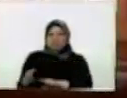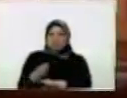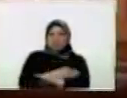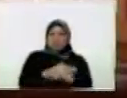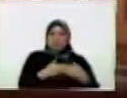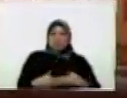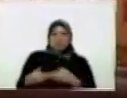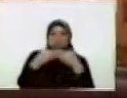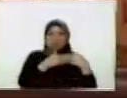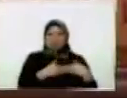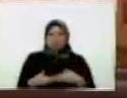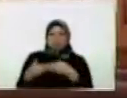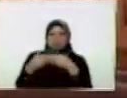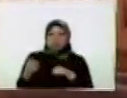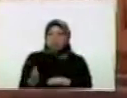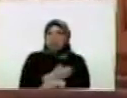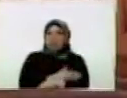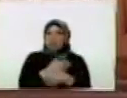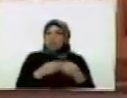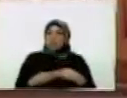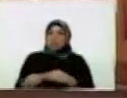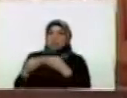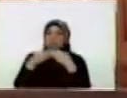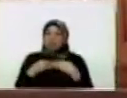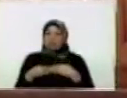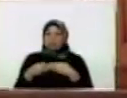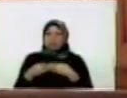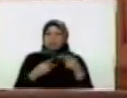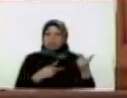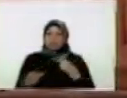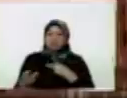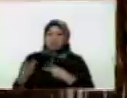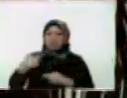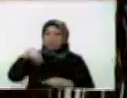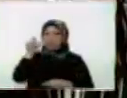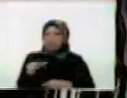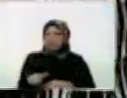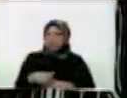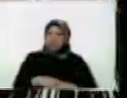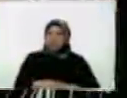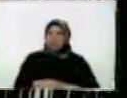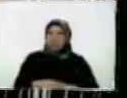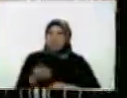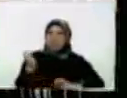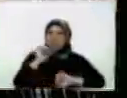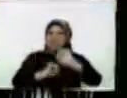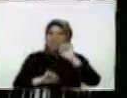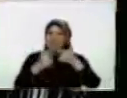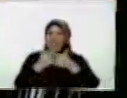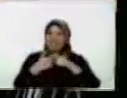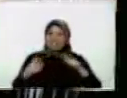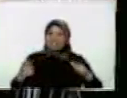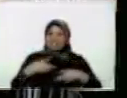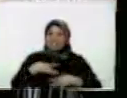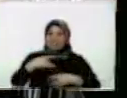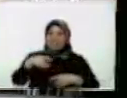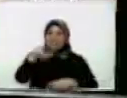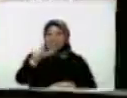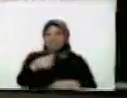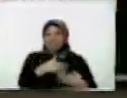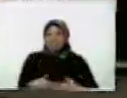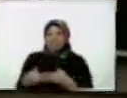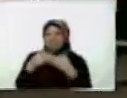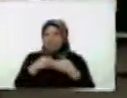antiimperialista y antioligárquica, al lado del pueblo, para defender los intereses